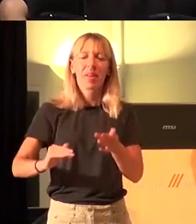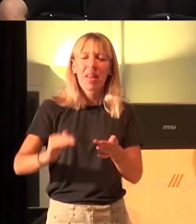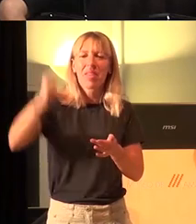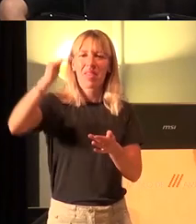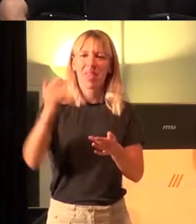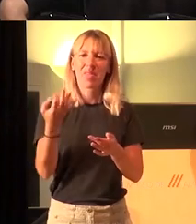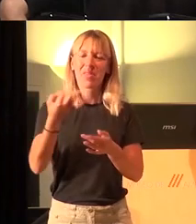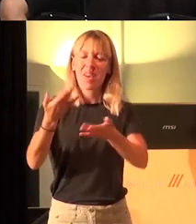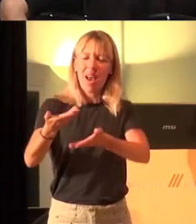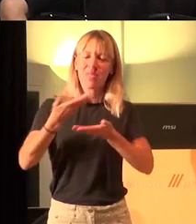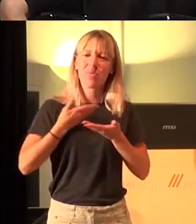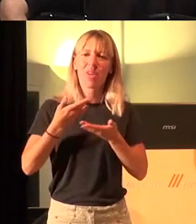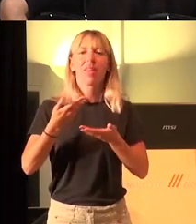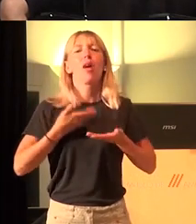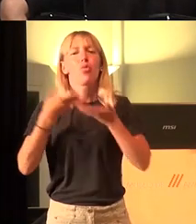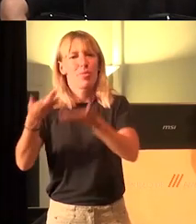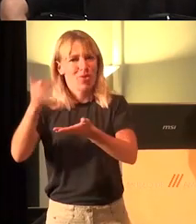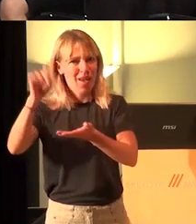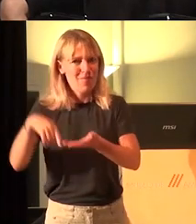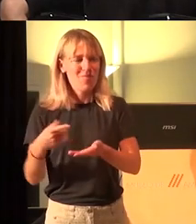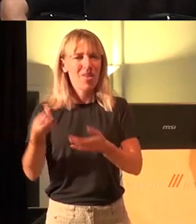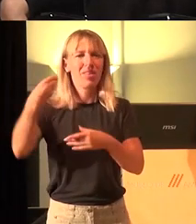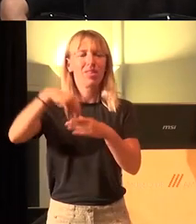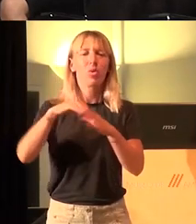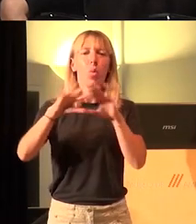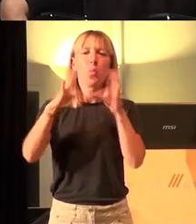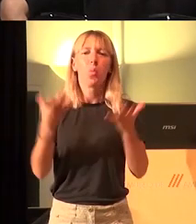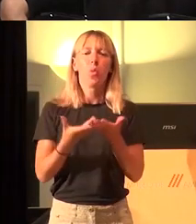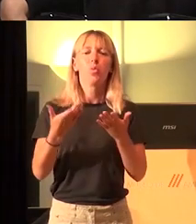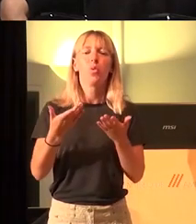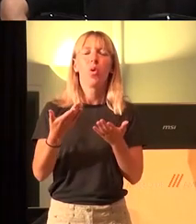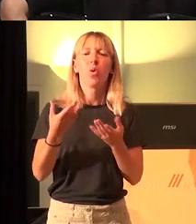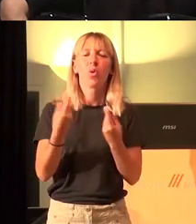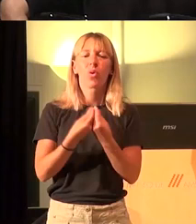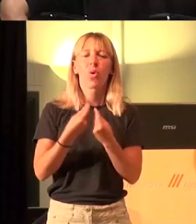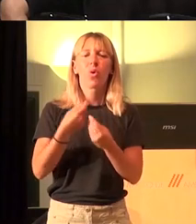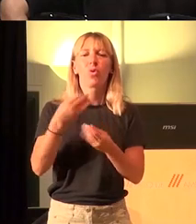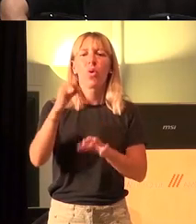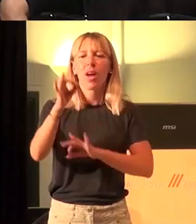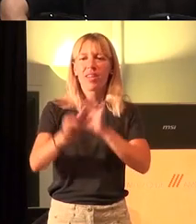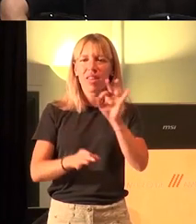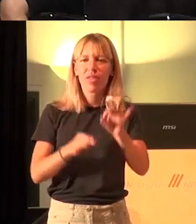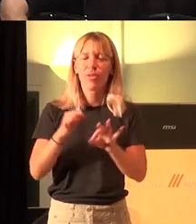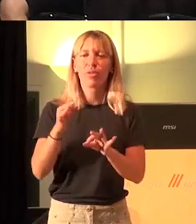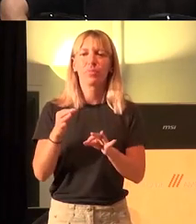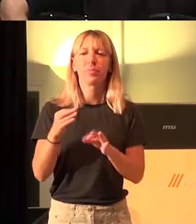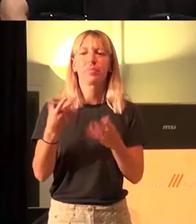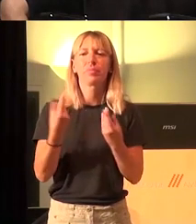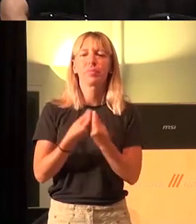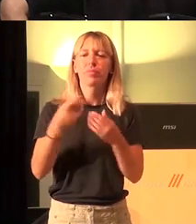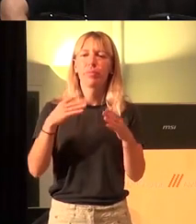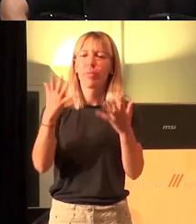creciendo, que nos ayudéis, que os ayudemos dentro de un mundo con unas organizaciones y con